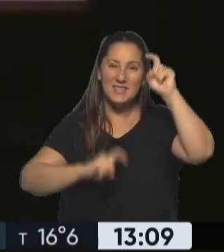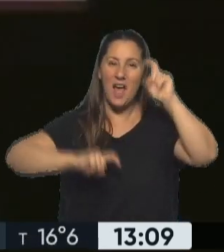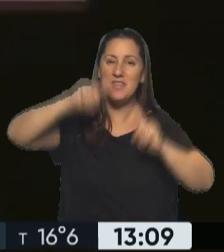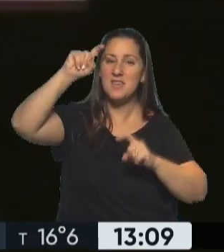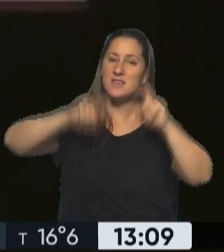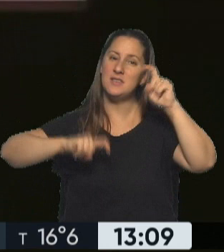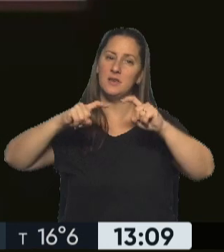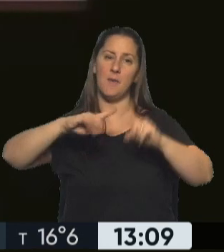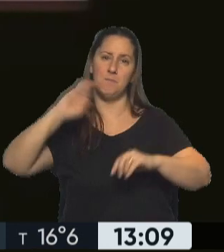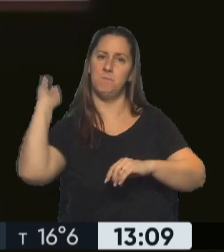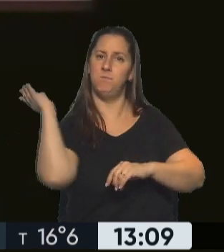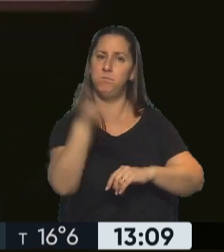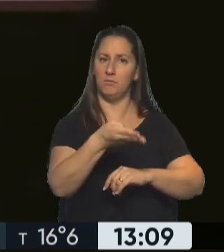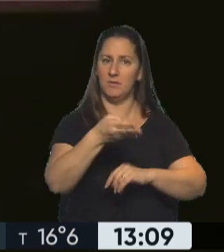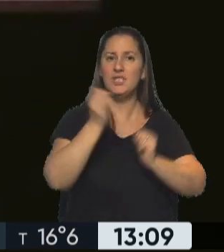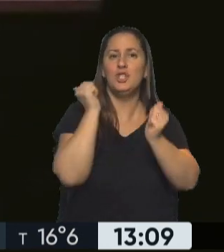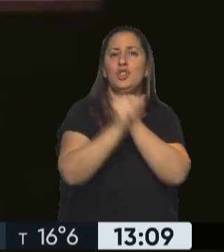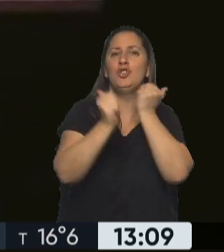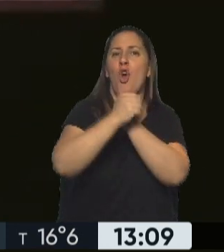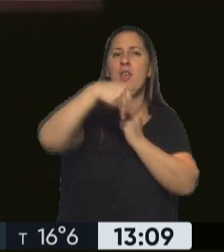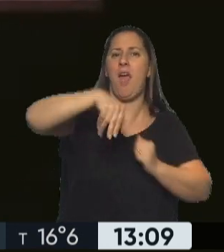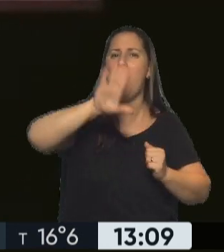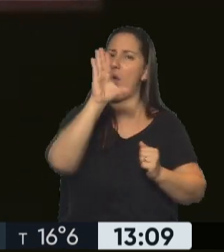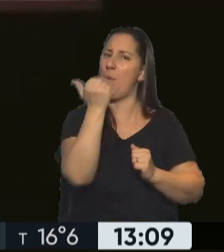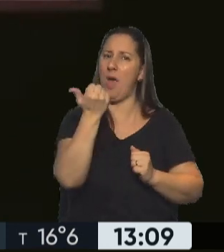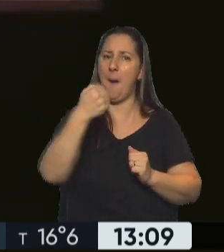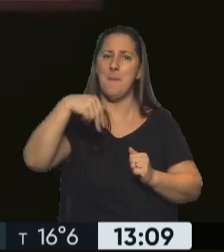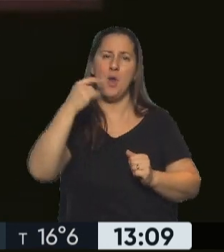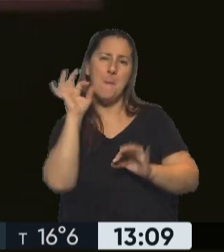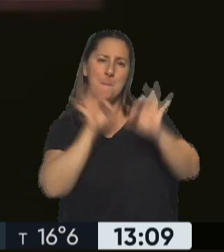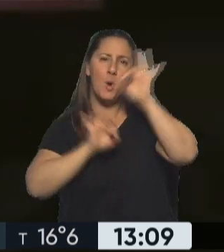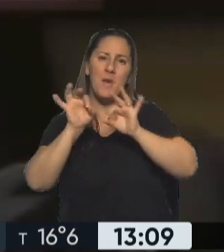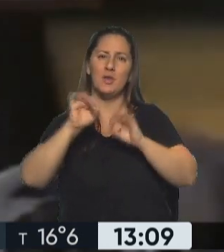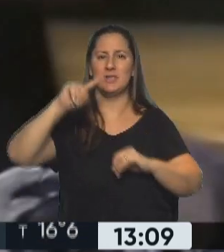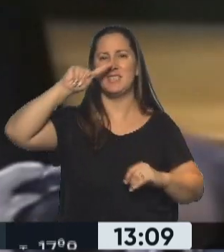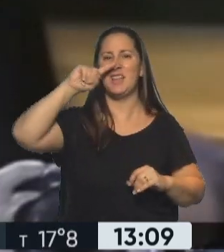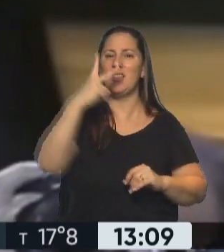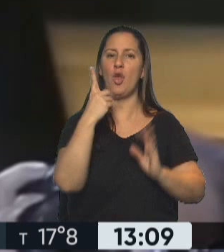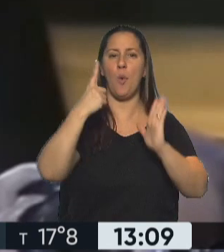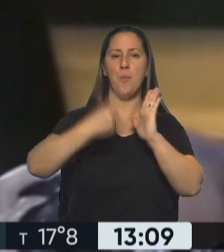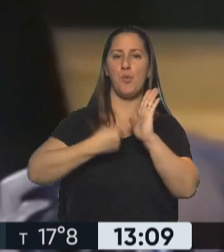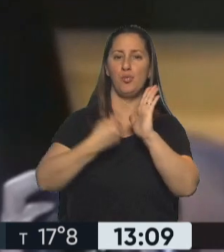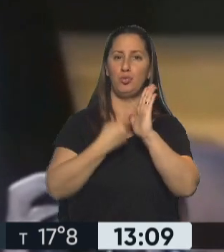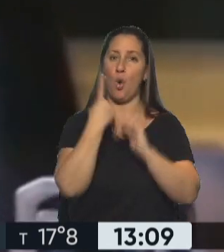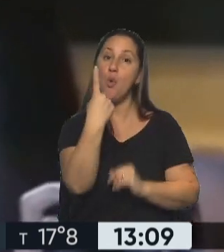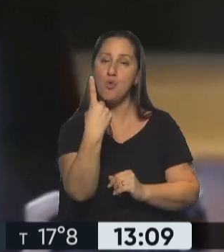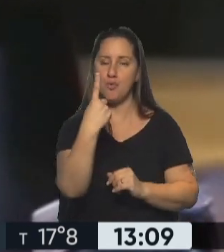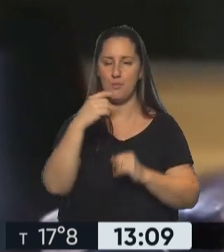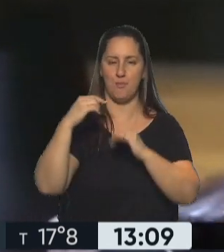a todos los que han jugado en la historia de la NBA. Tiene un promedio de 72.1